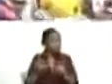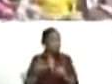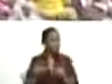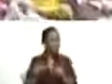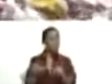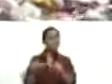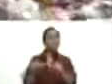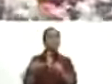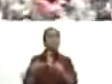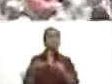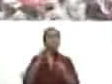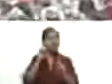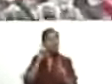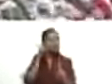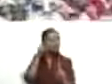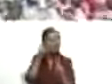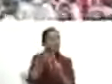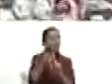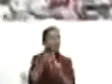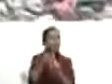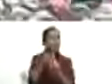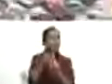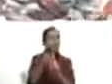hacia una meta: